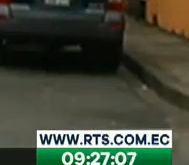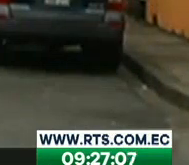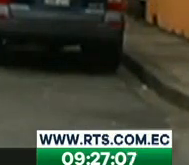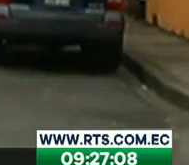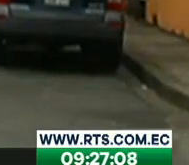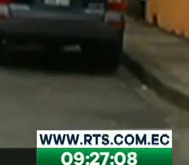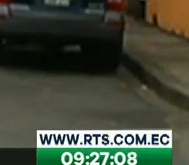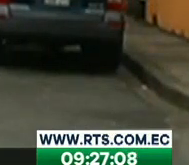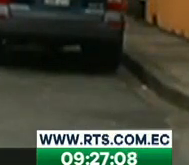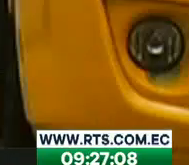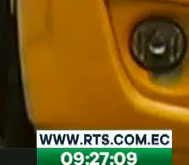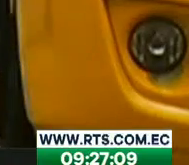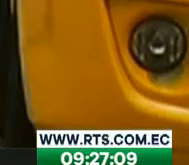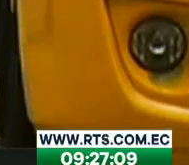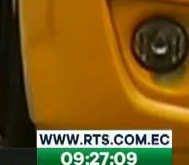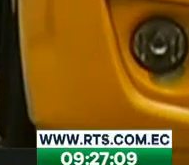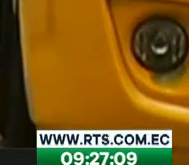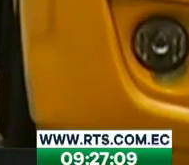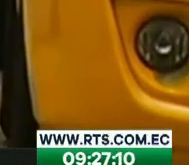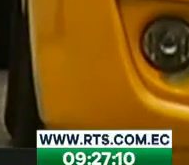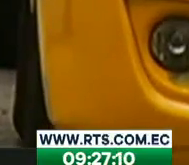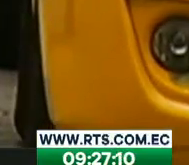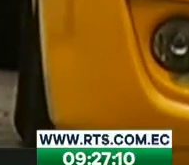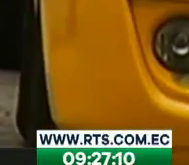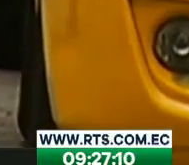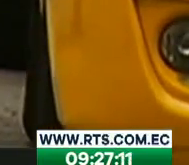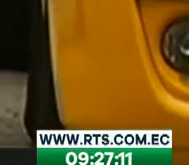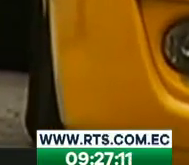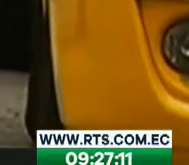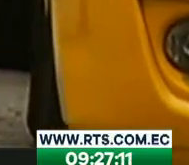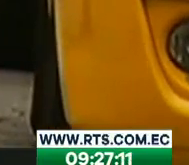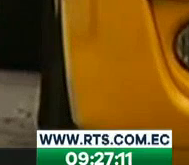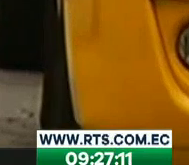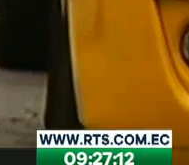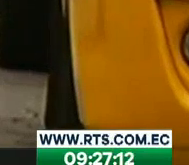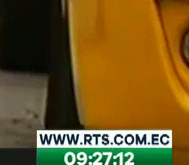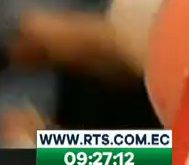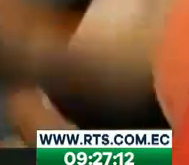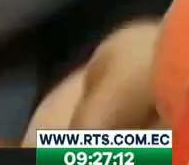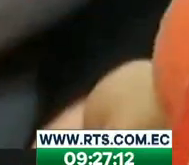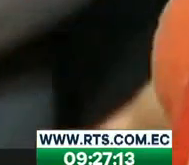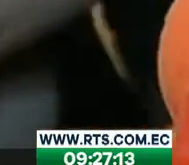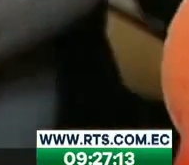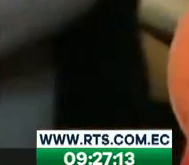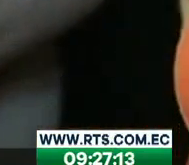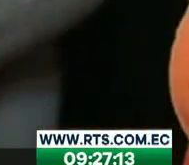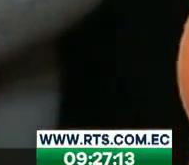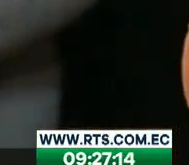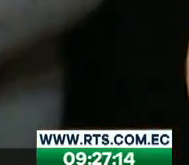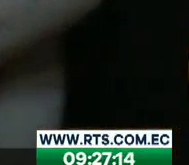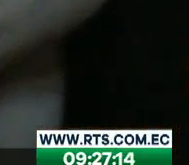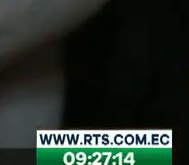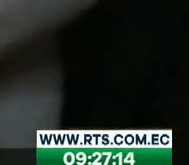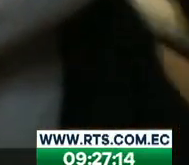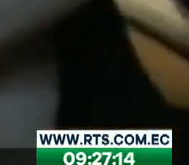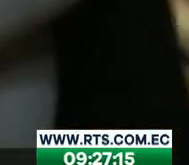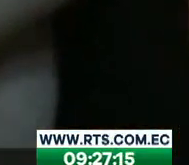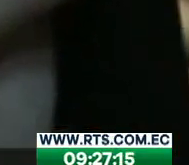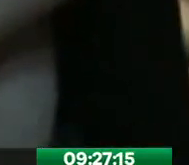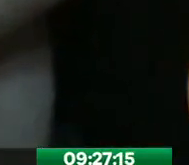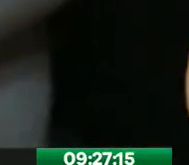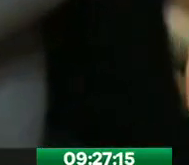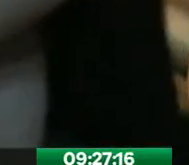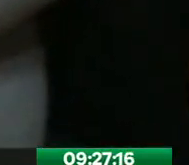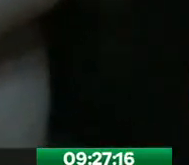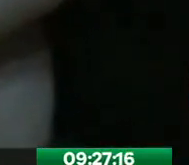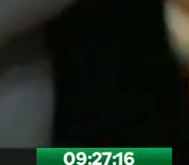se aprovecha de todo a la hora de engañar a sus víctimas. Si se supone que tú te subes a un taxi amarillo,